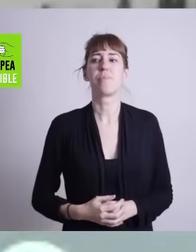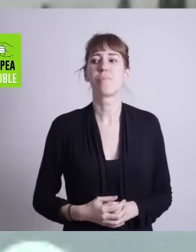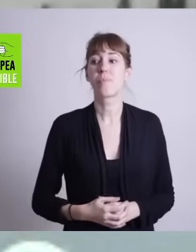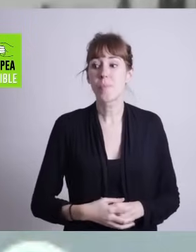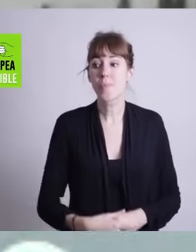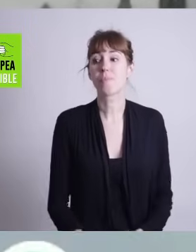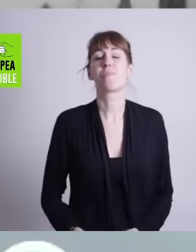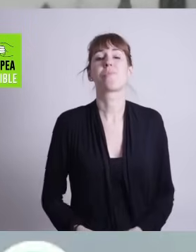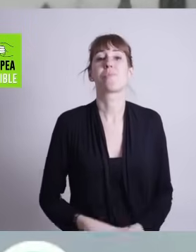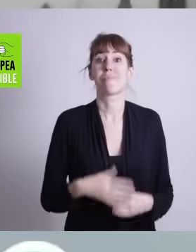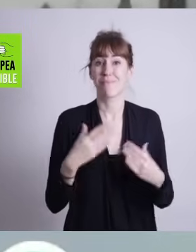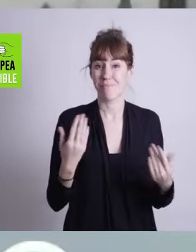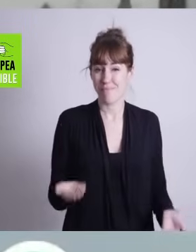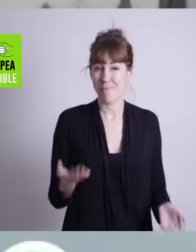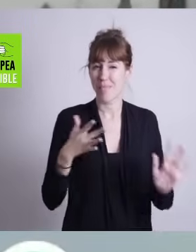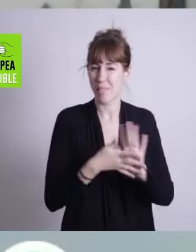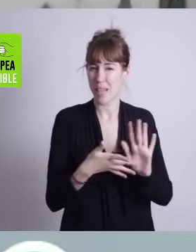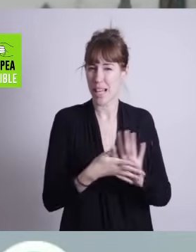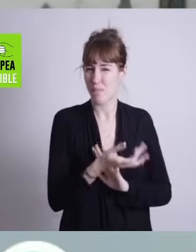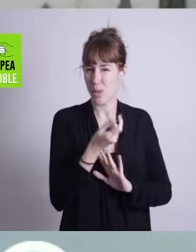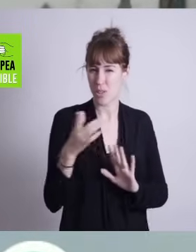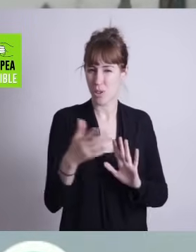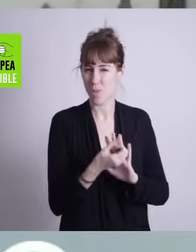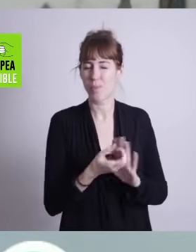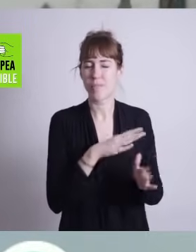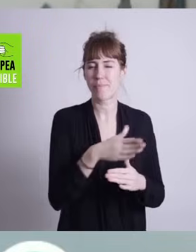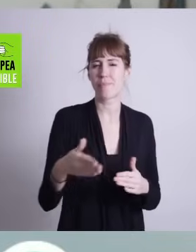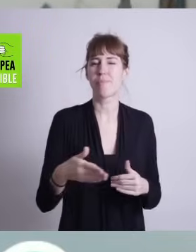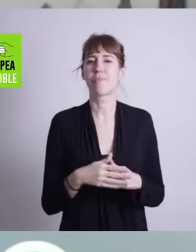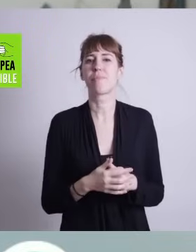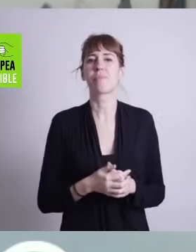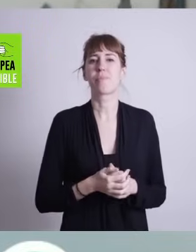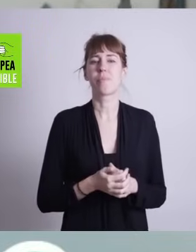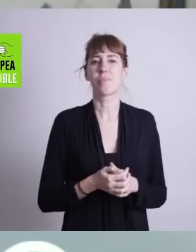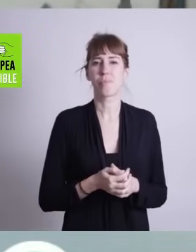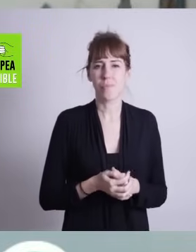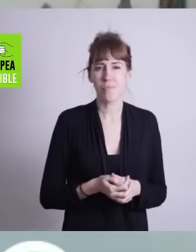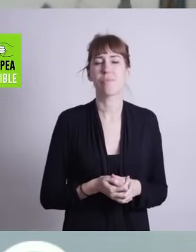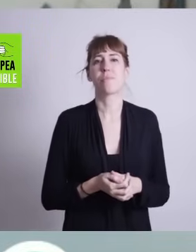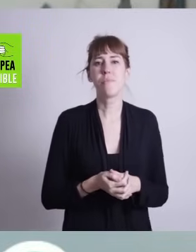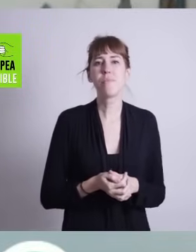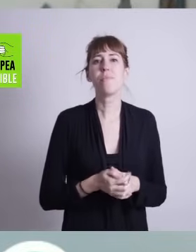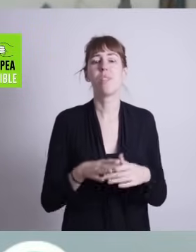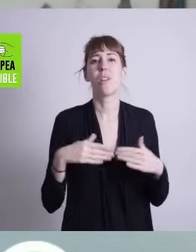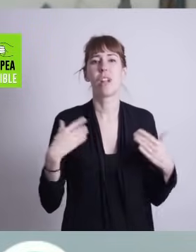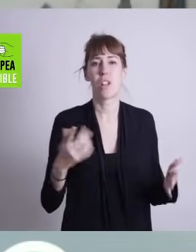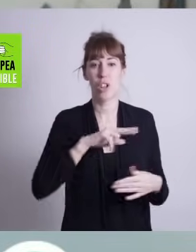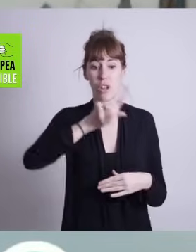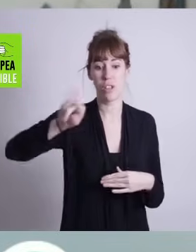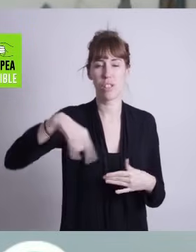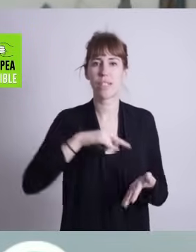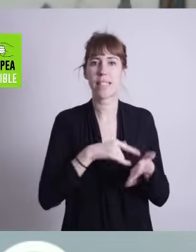explicando un poquito esta parte, os diría que, vamos a ver, ¿qué estaríamos haciendo nosotros cuando activamos nuestro sistema